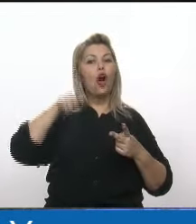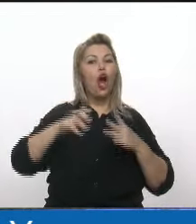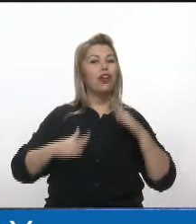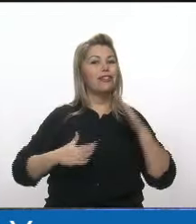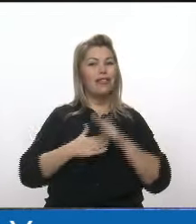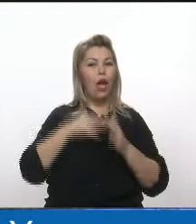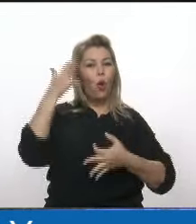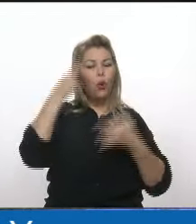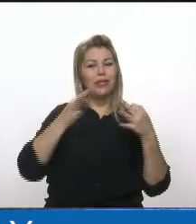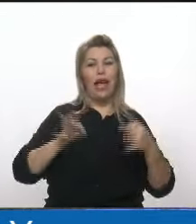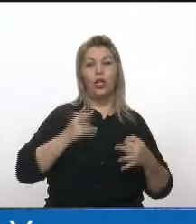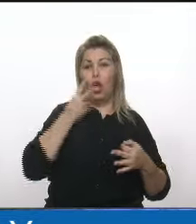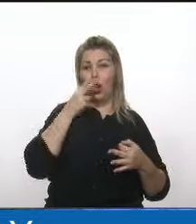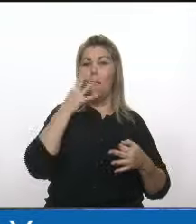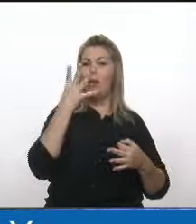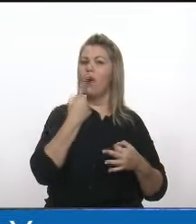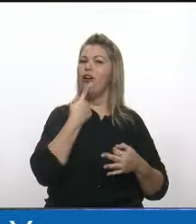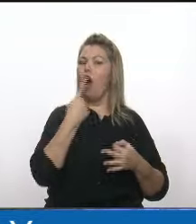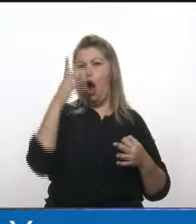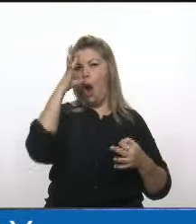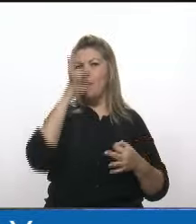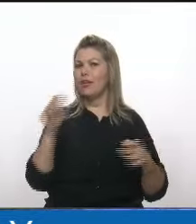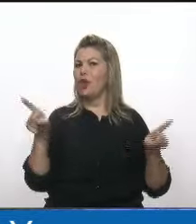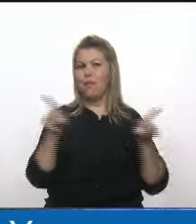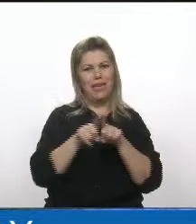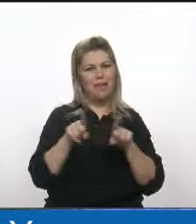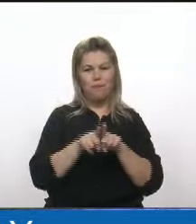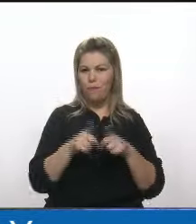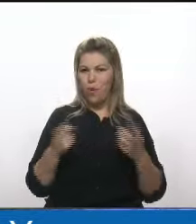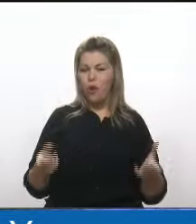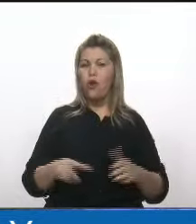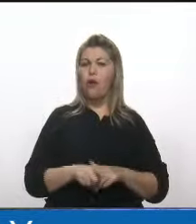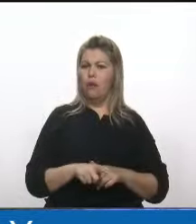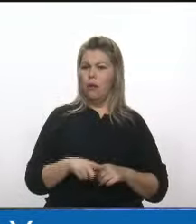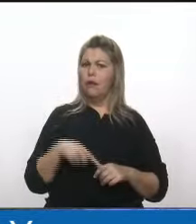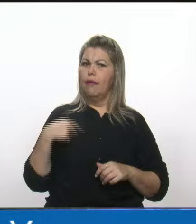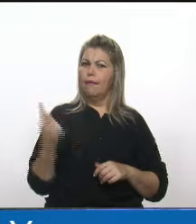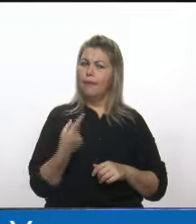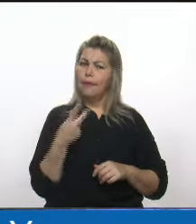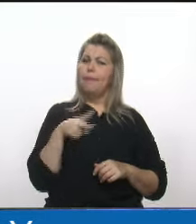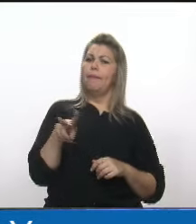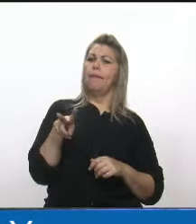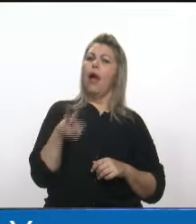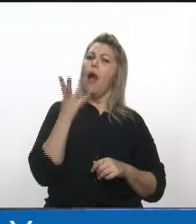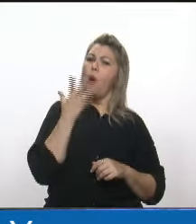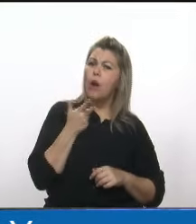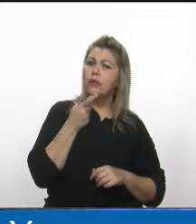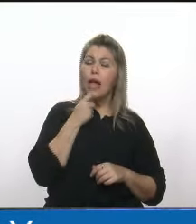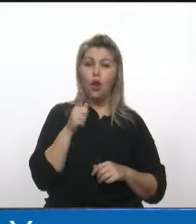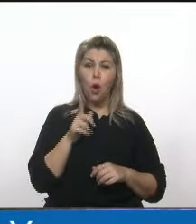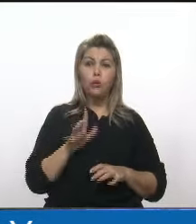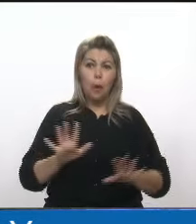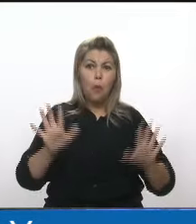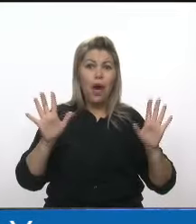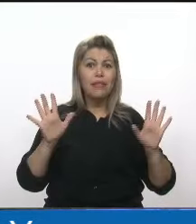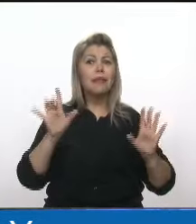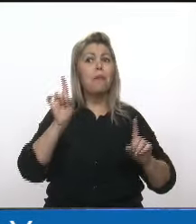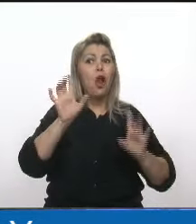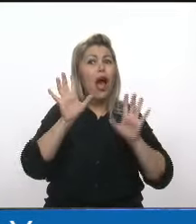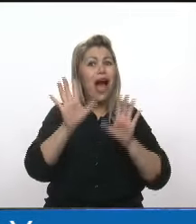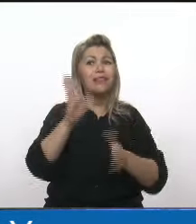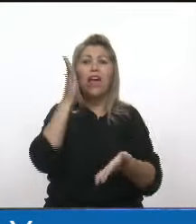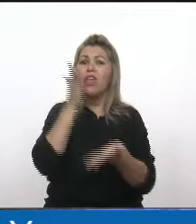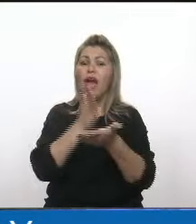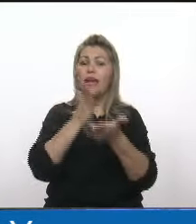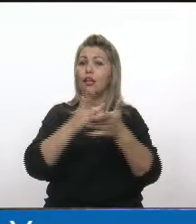emitió una opinión en la misma dirección y esto a cualquiera de nosotros nos puede gustar o no nos puede gustar pero es parte del derecho